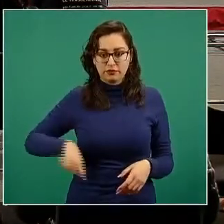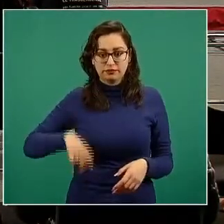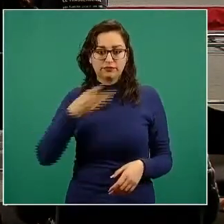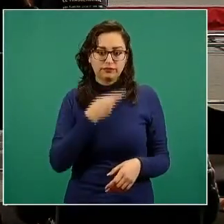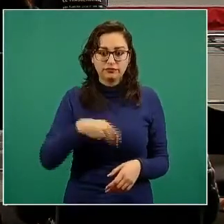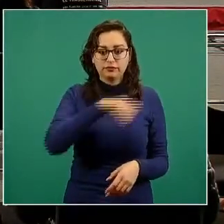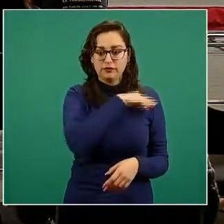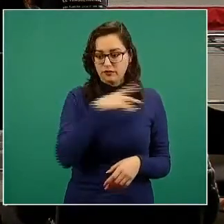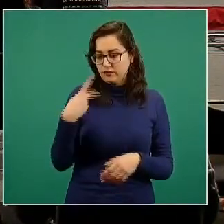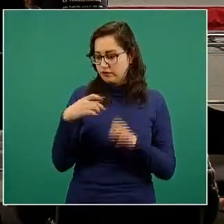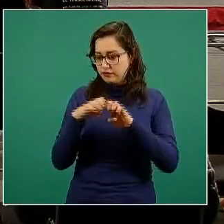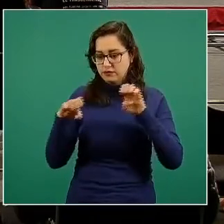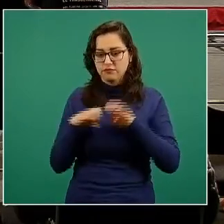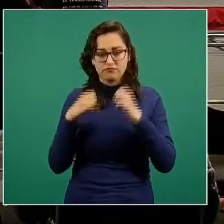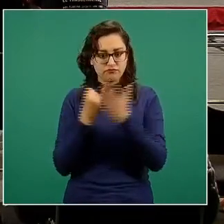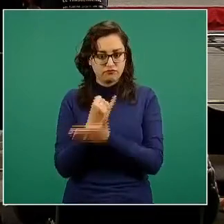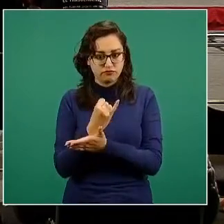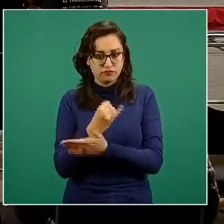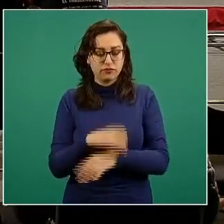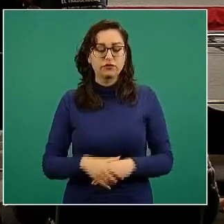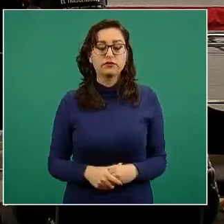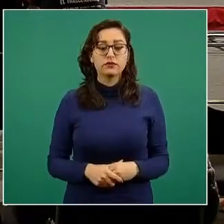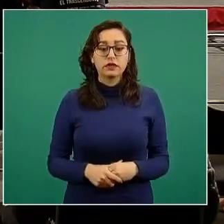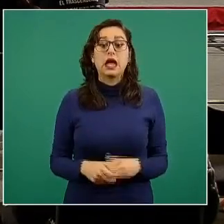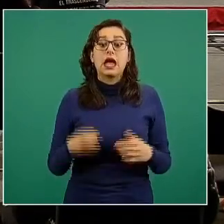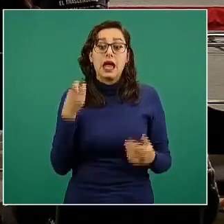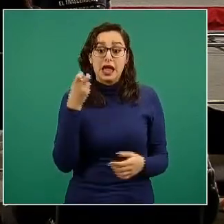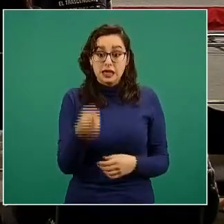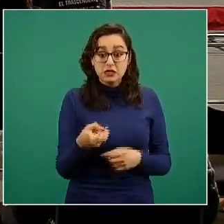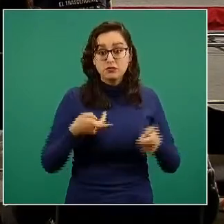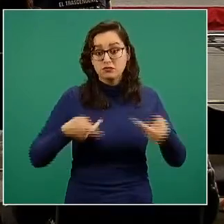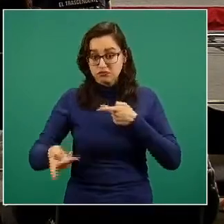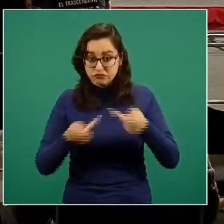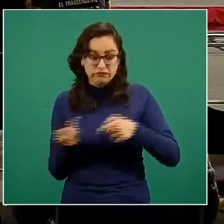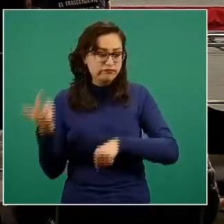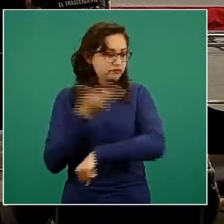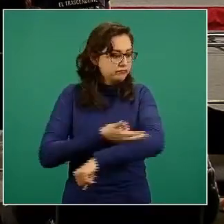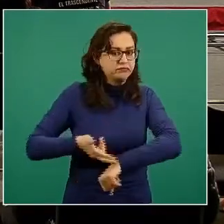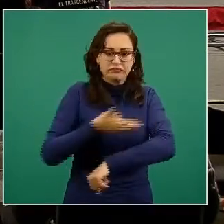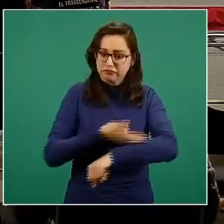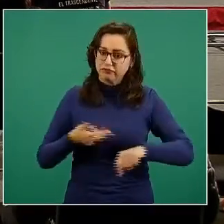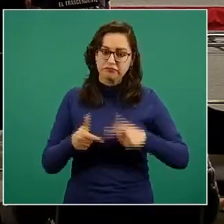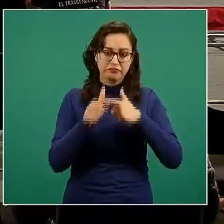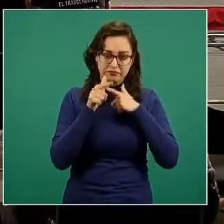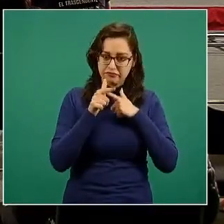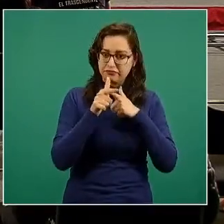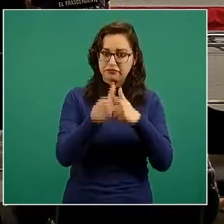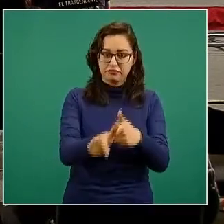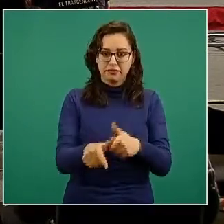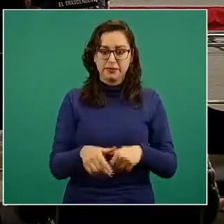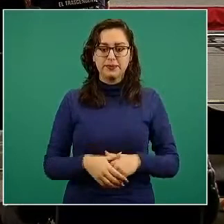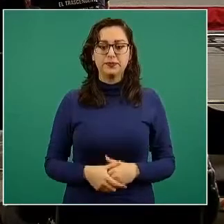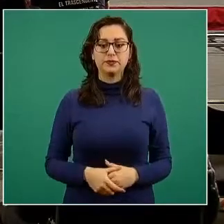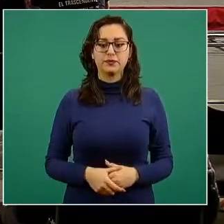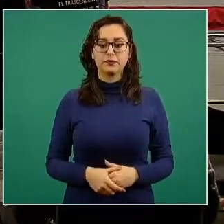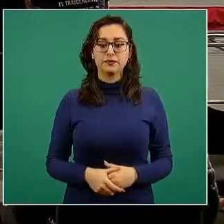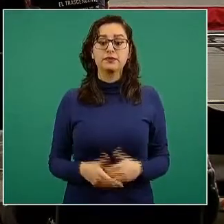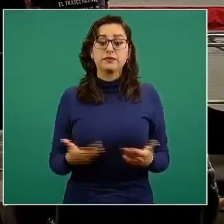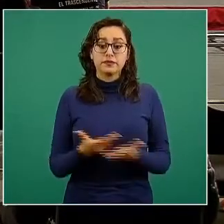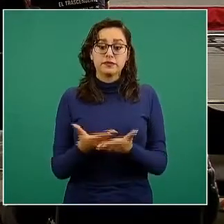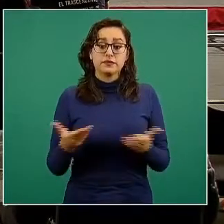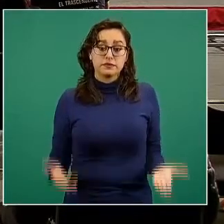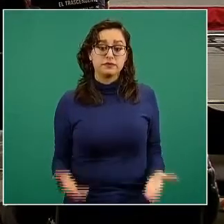Arellano, etcétera. Entonces, todas estas son las intervenciones que ha hecho el gobierno de México, y viene